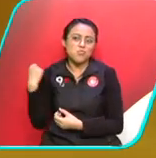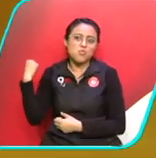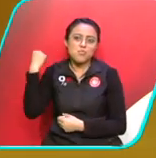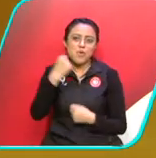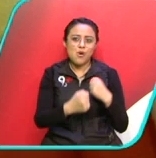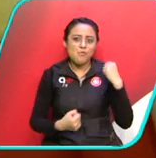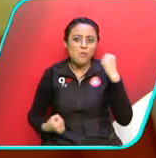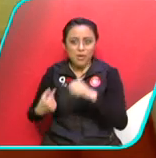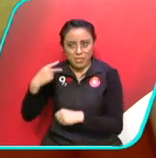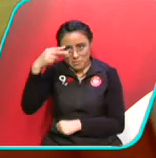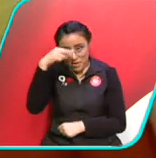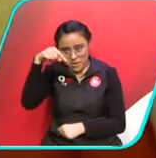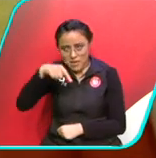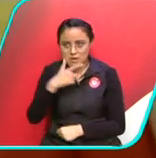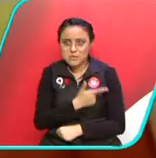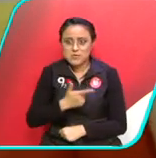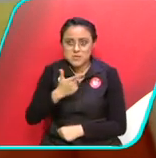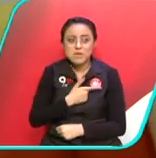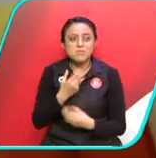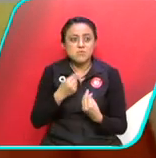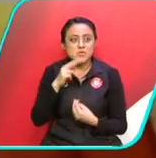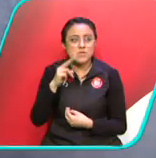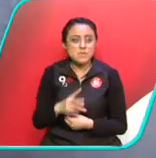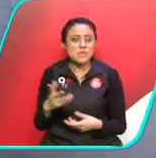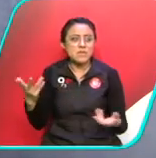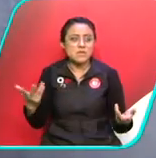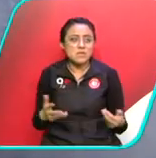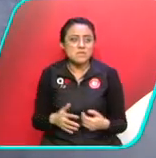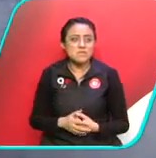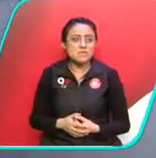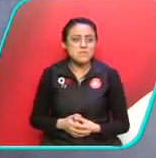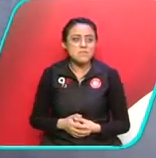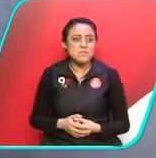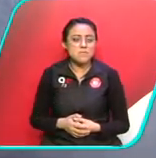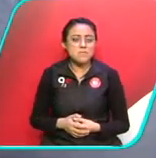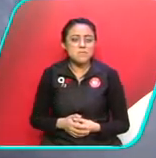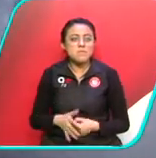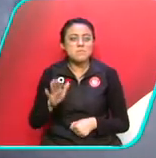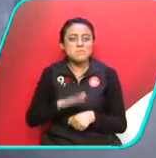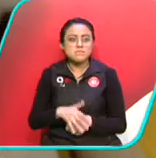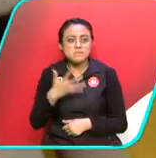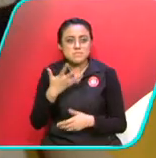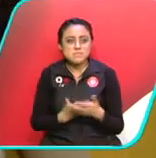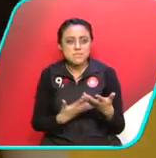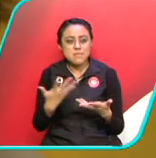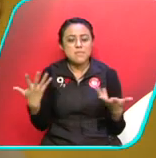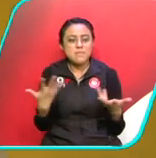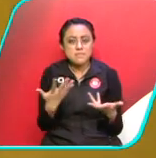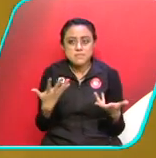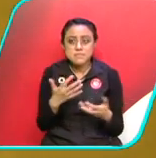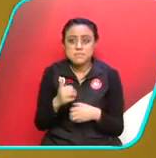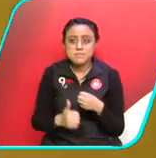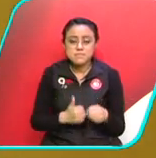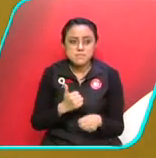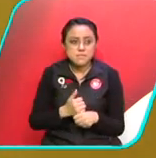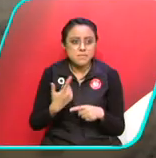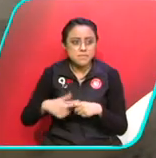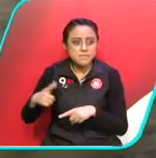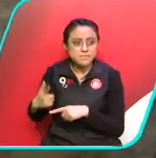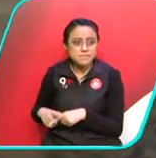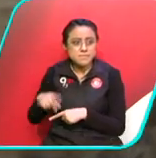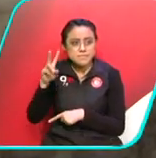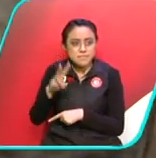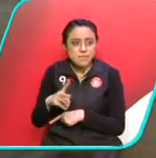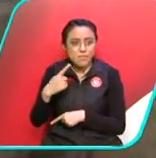libre mexicana, entonces se llevan nuestros luchadores. Son más de 15 años jugando, siendo felices y transmitiendo